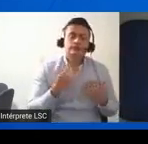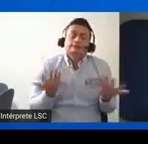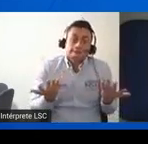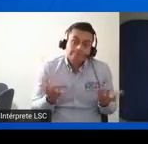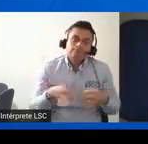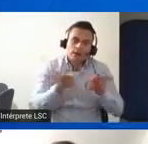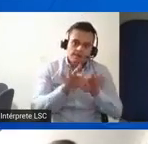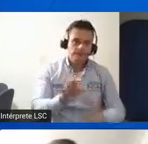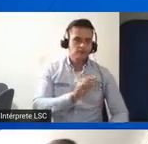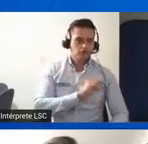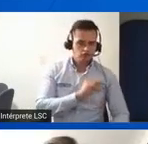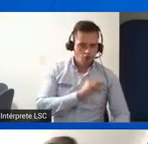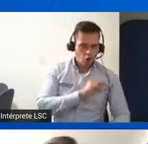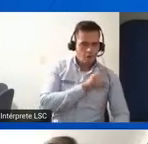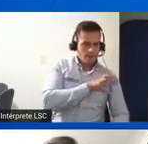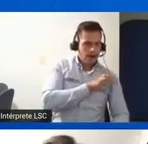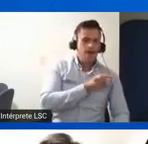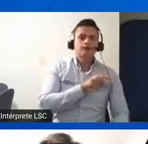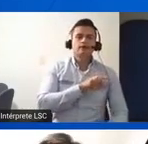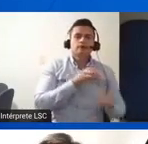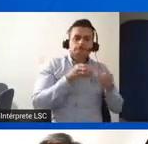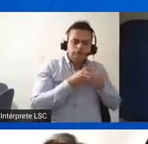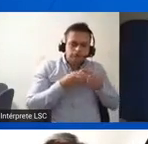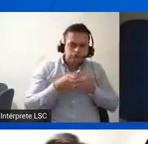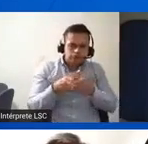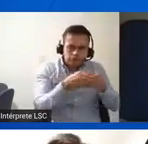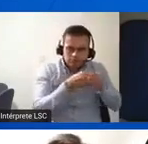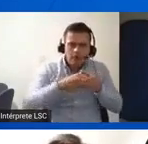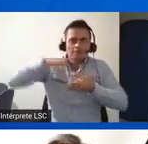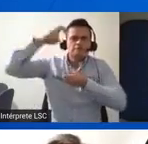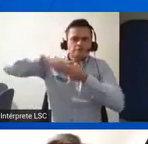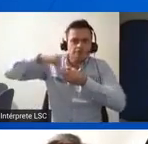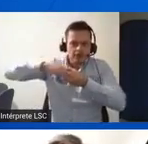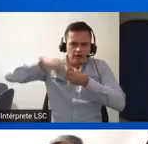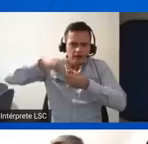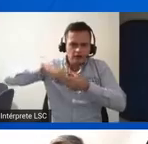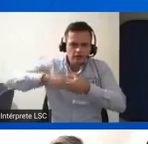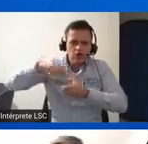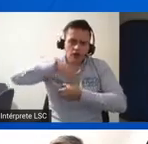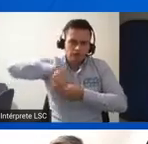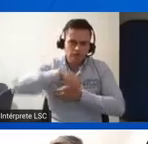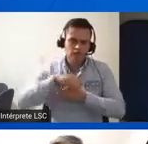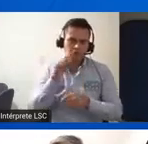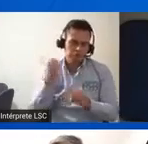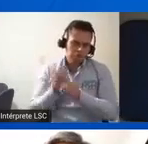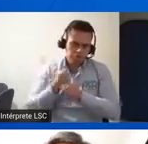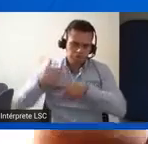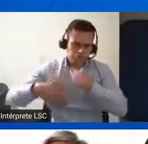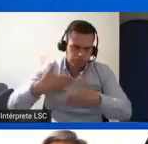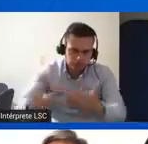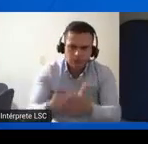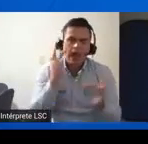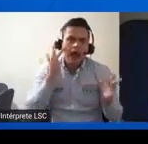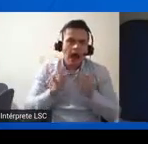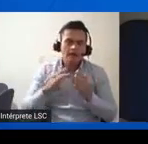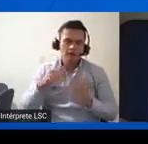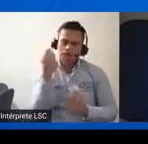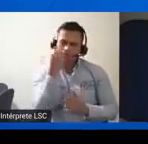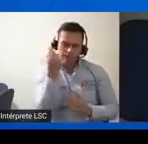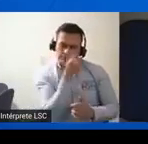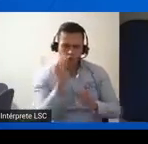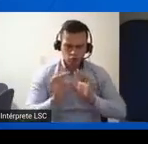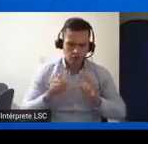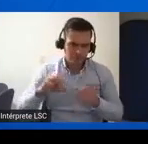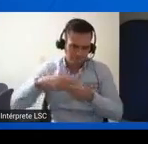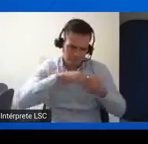INSOR, varias asociaciones y federaciones sin ánimo de lucro que son intérpretes de la lengua de señas, o